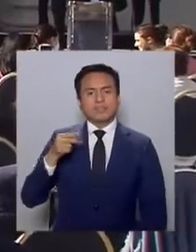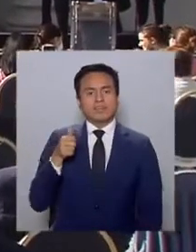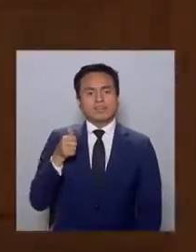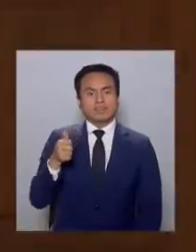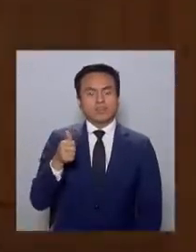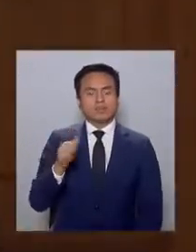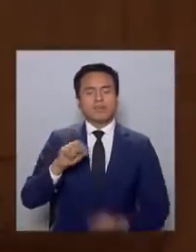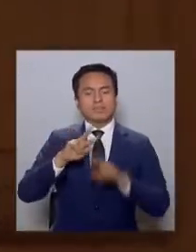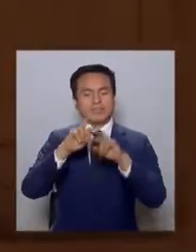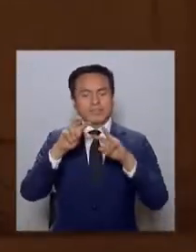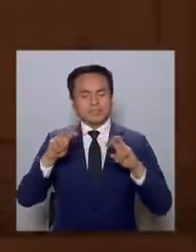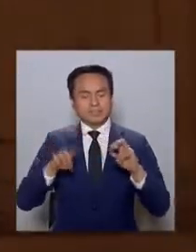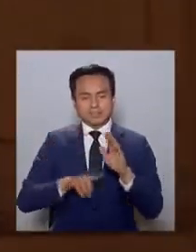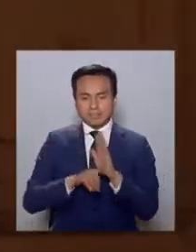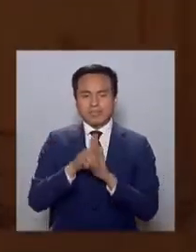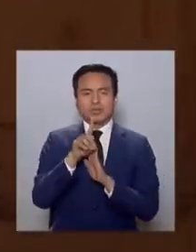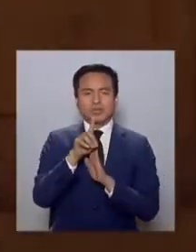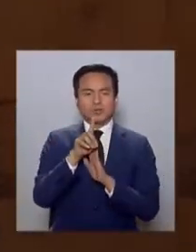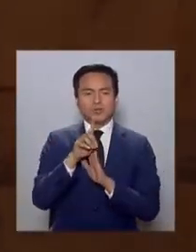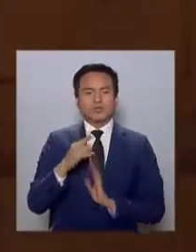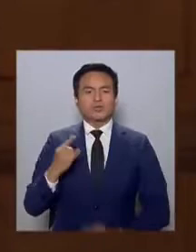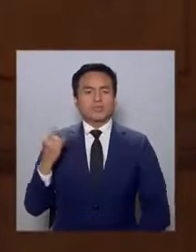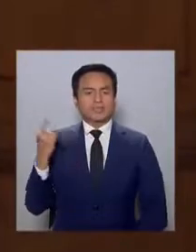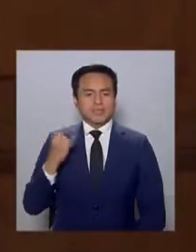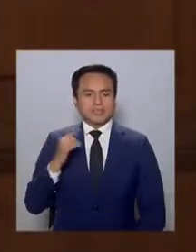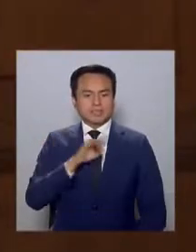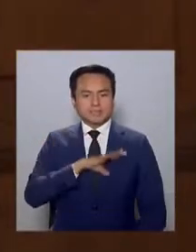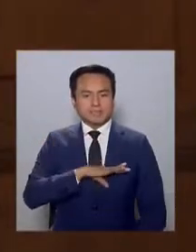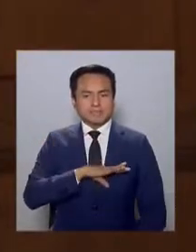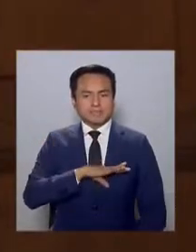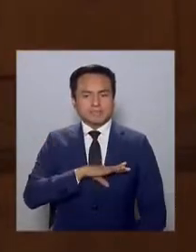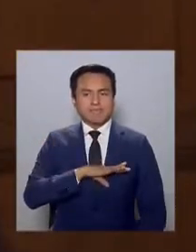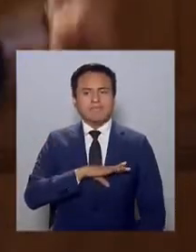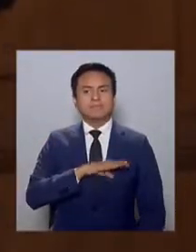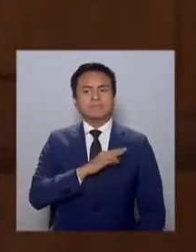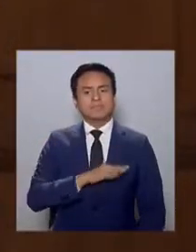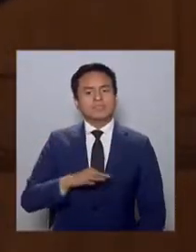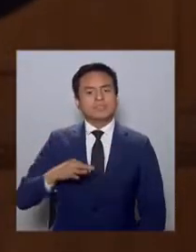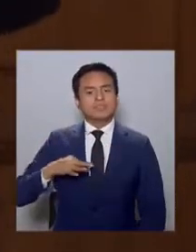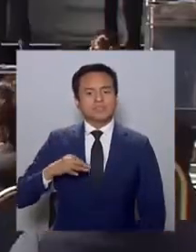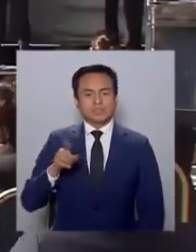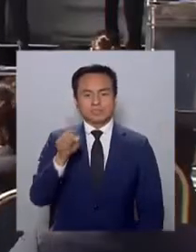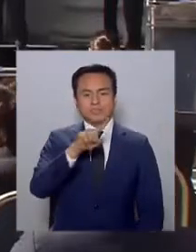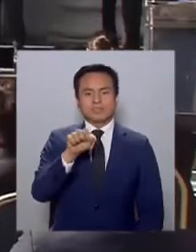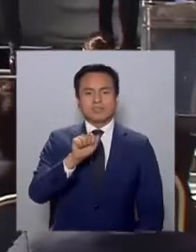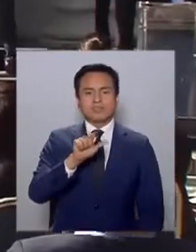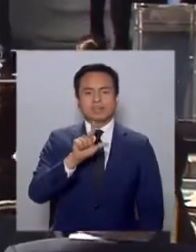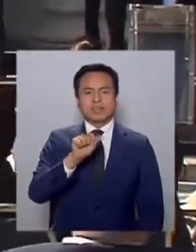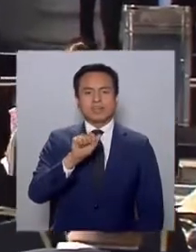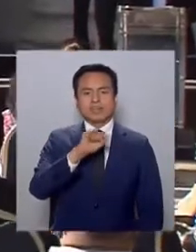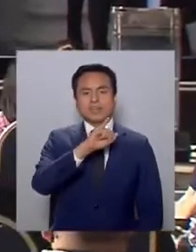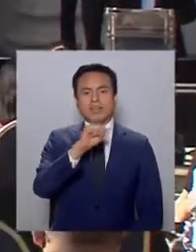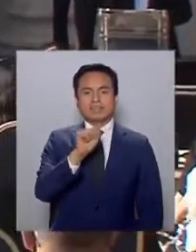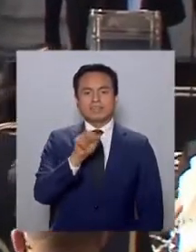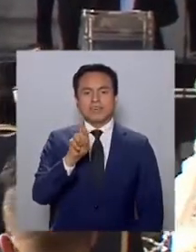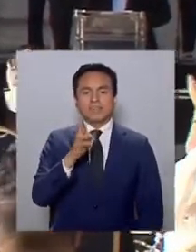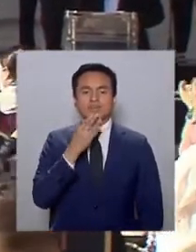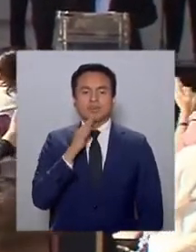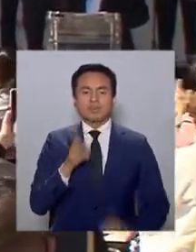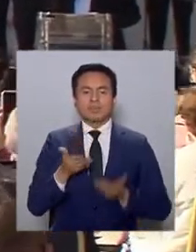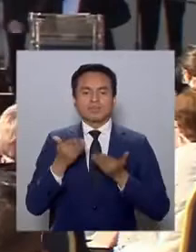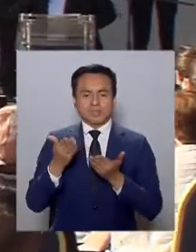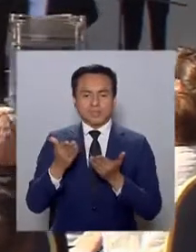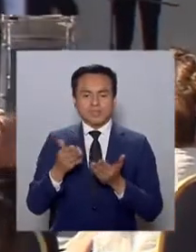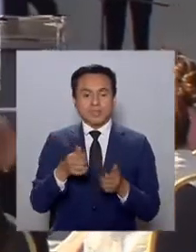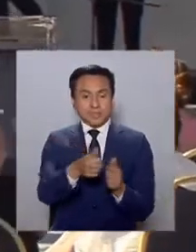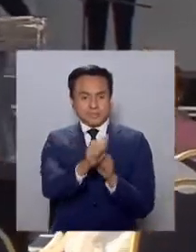de Investigación y Desarrollo de la Universidad de Chile. Ministro Salazar, lo mejor para usted y